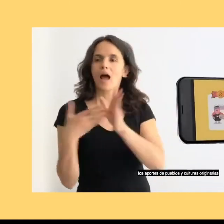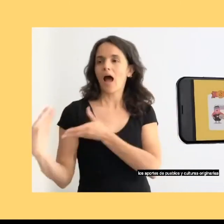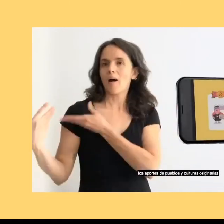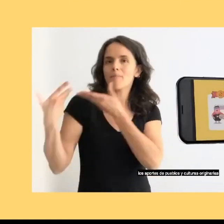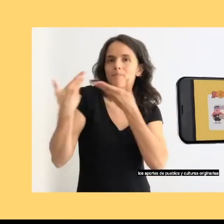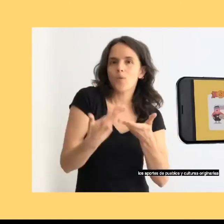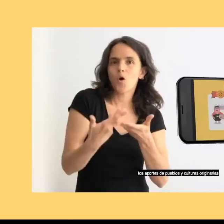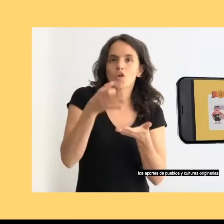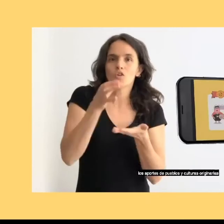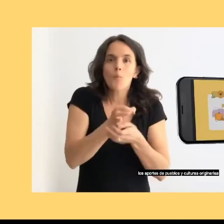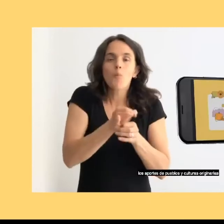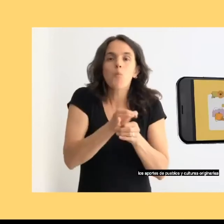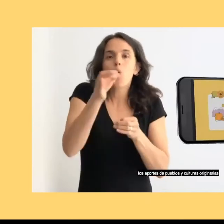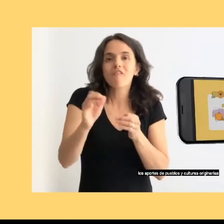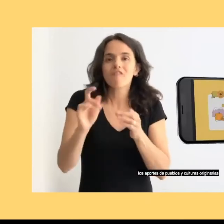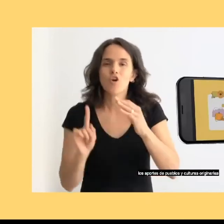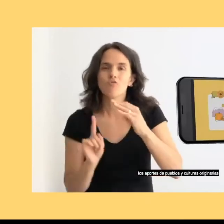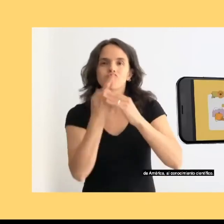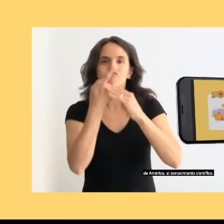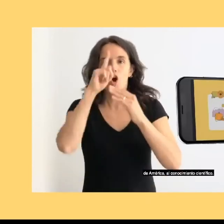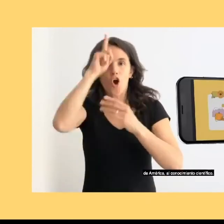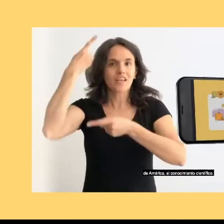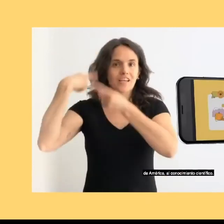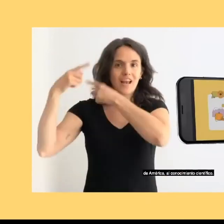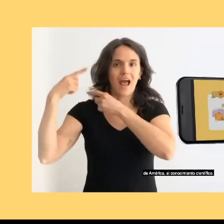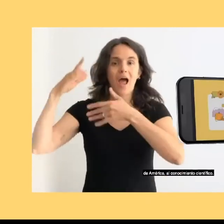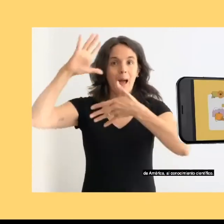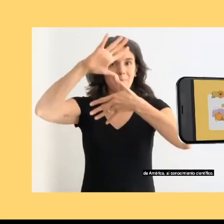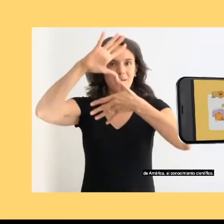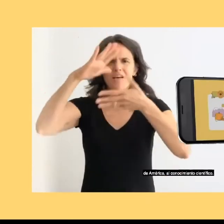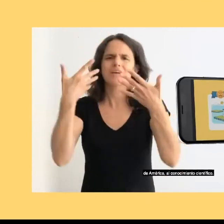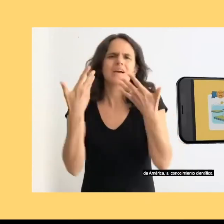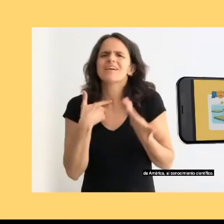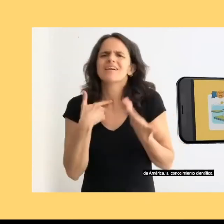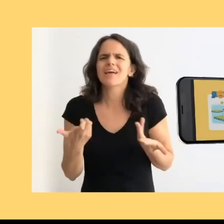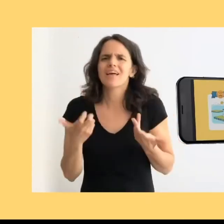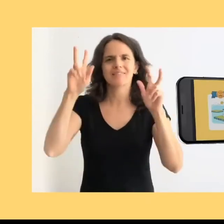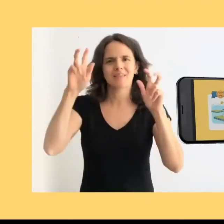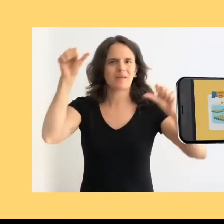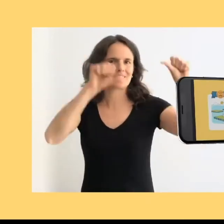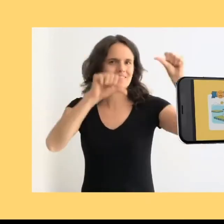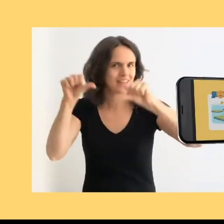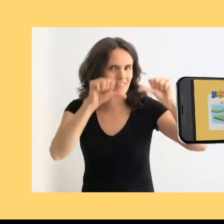los aportes de pueblos y culturas originarias de América al conocimiento científico.